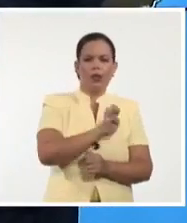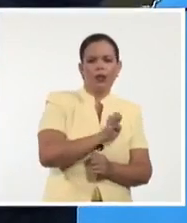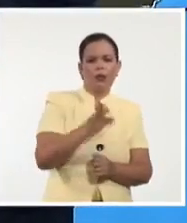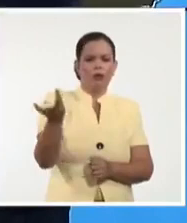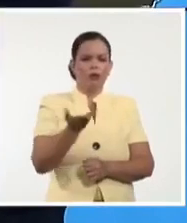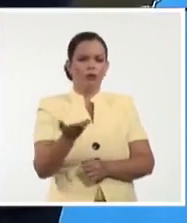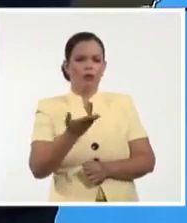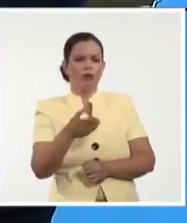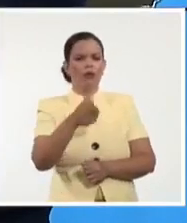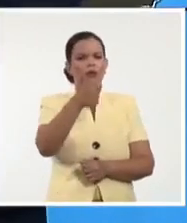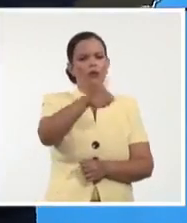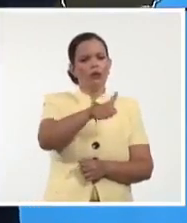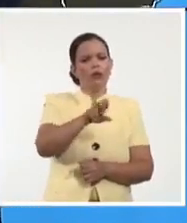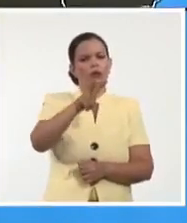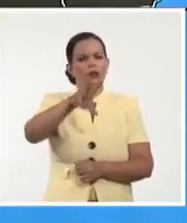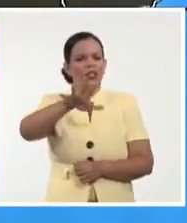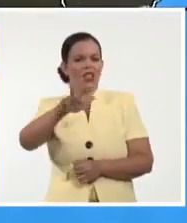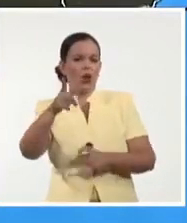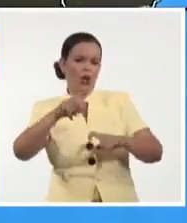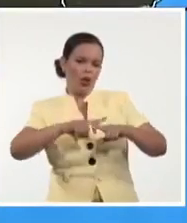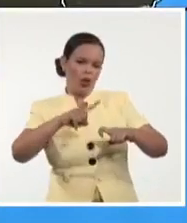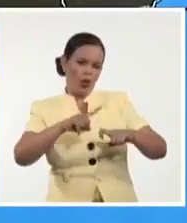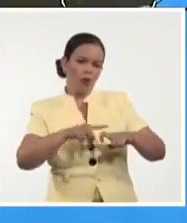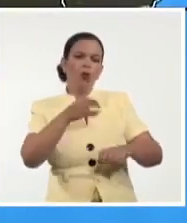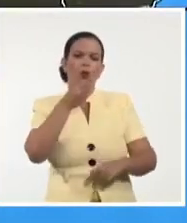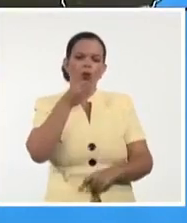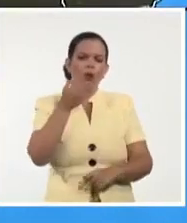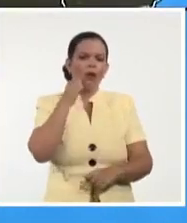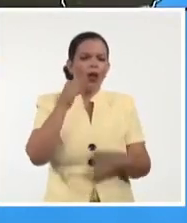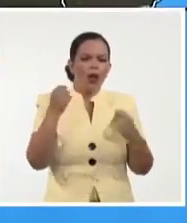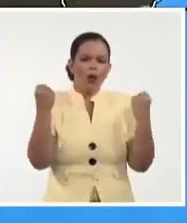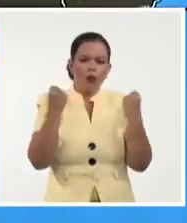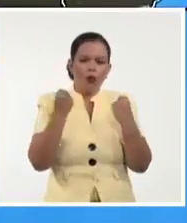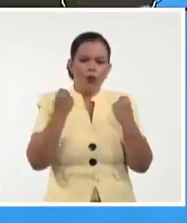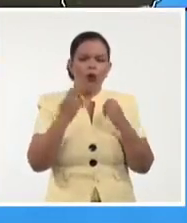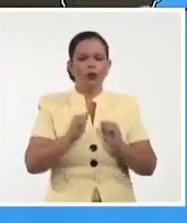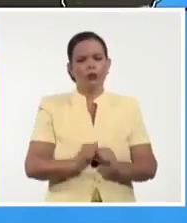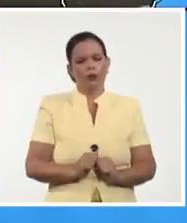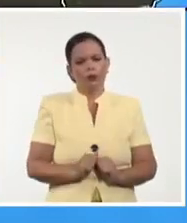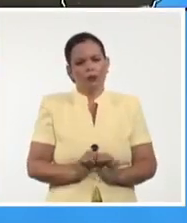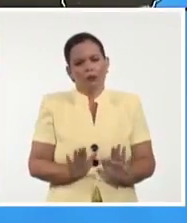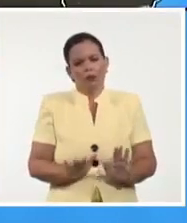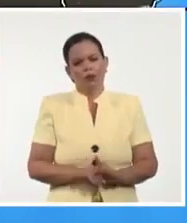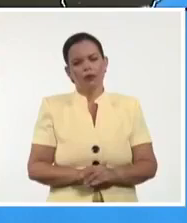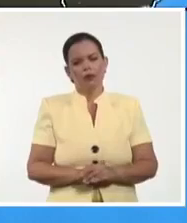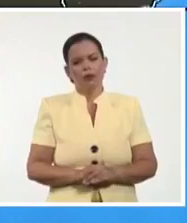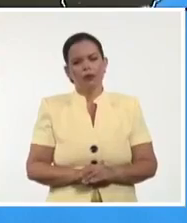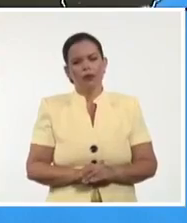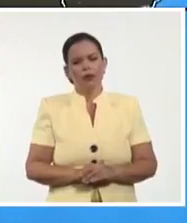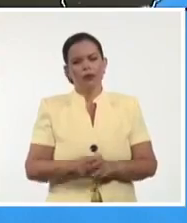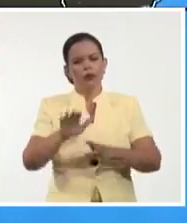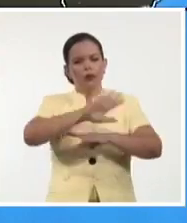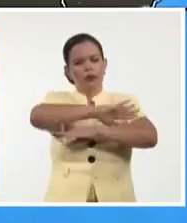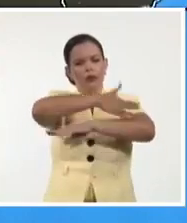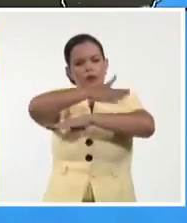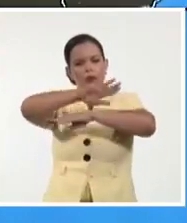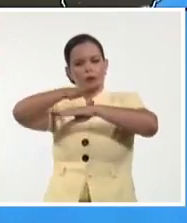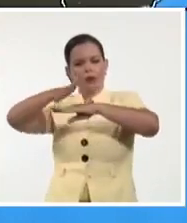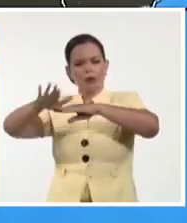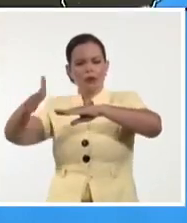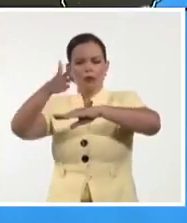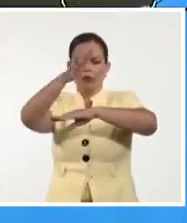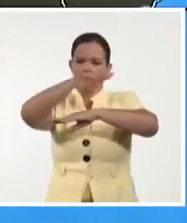kilómetros por hora pueden ser superiores en zonas de la costa norte vamos a tener en el mar poco oleaje en ambos litorales orientales